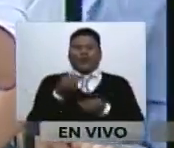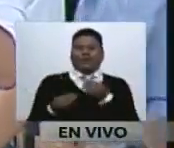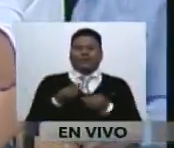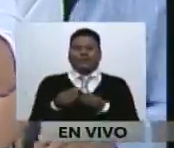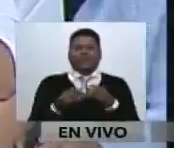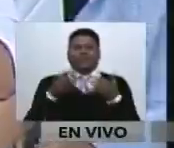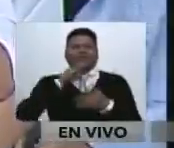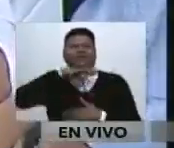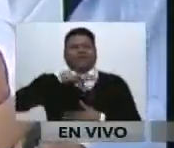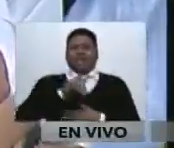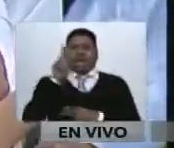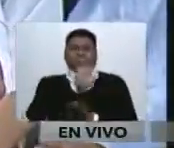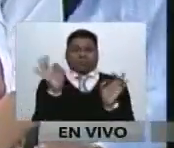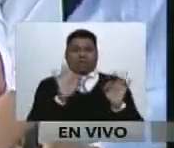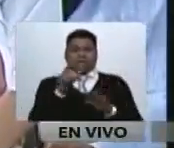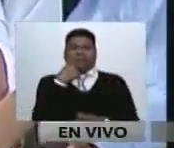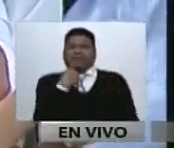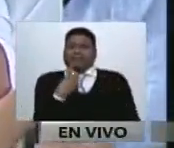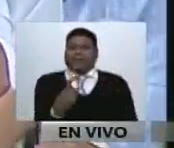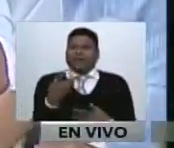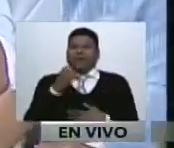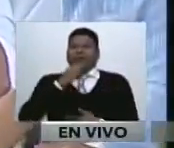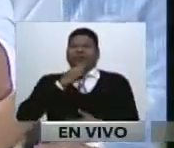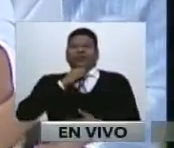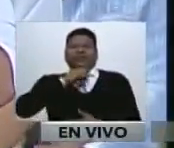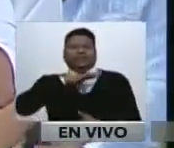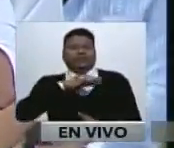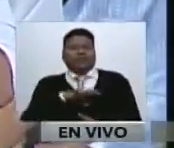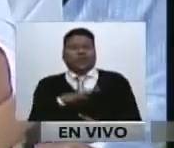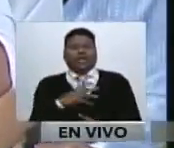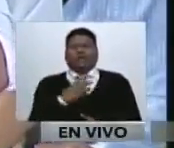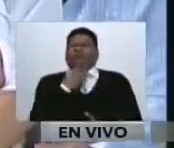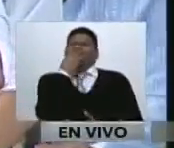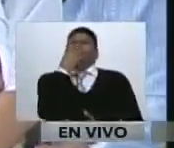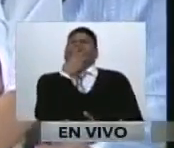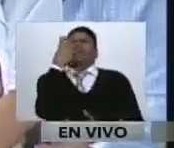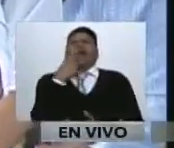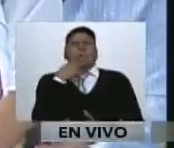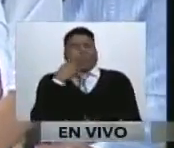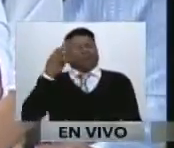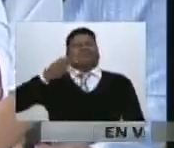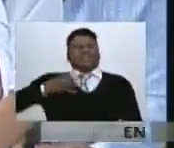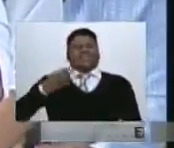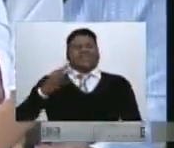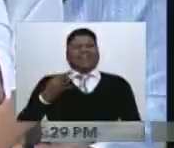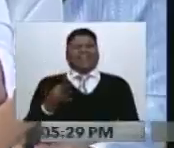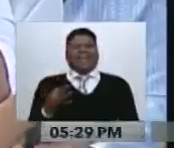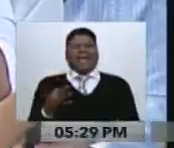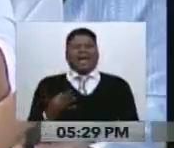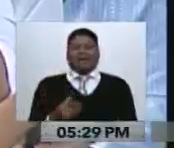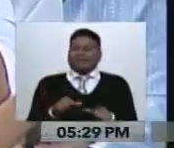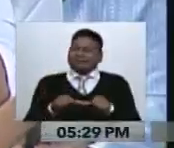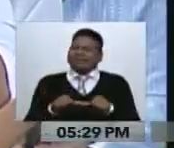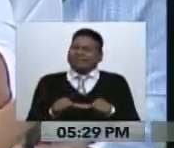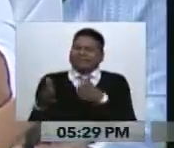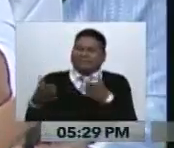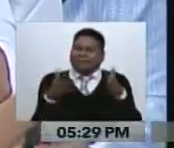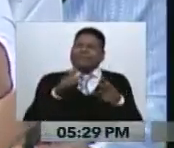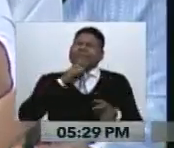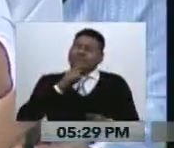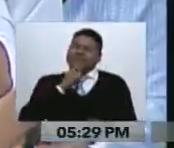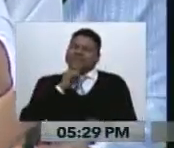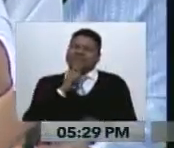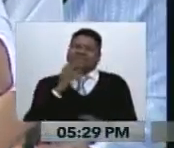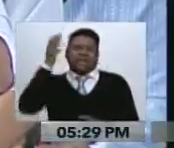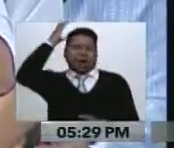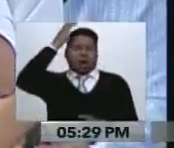fácil, nadie lo dijo. Y pido a Dios en un clamor sincero, aunque se ponga arduo el camino, mantén viva la